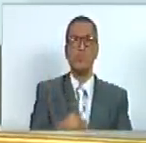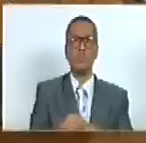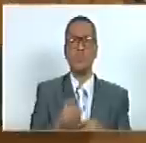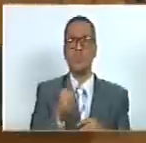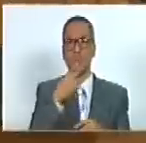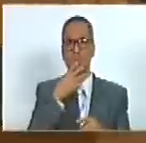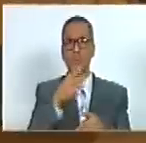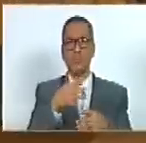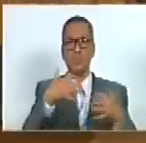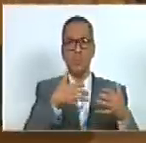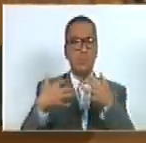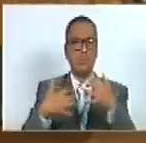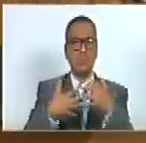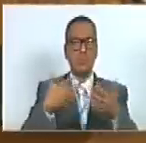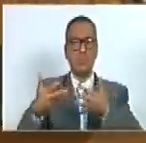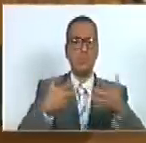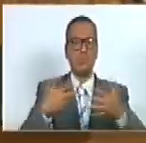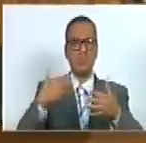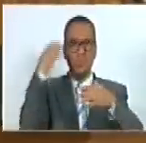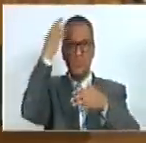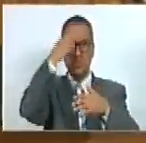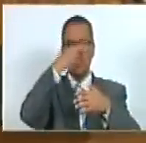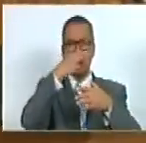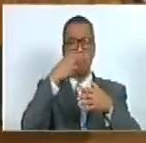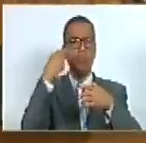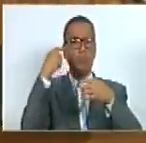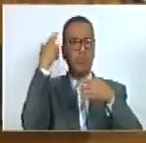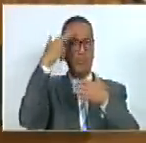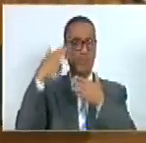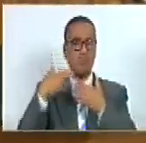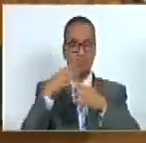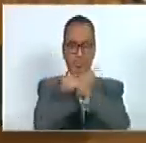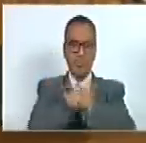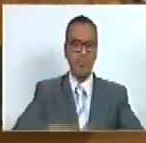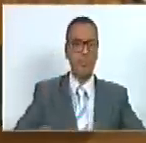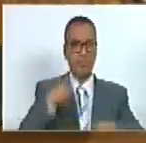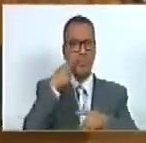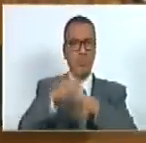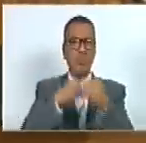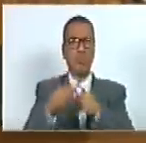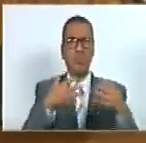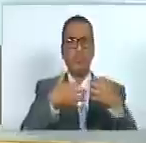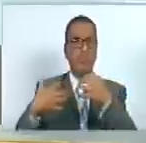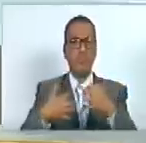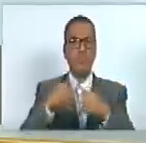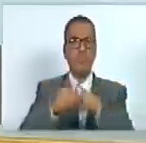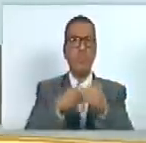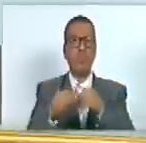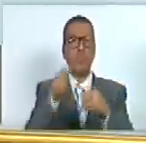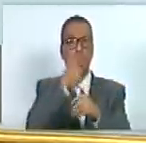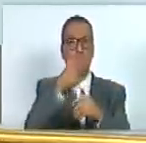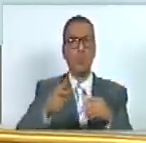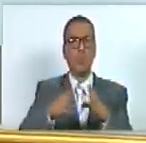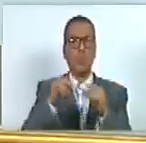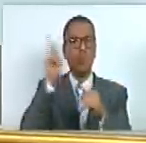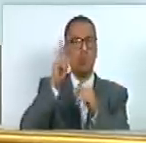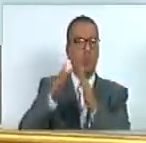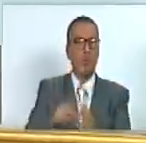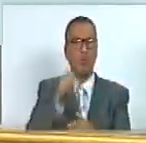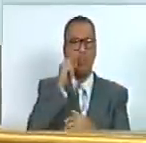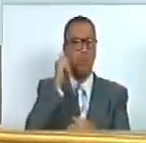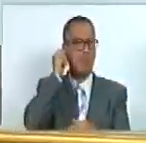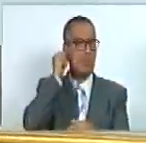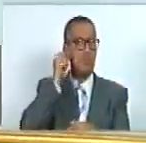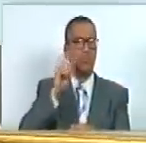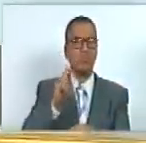efectivos o batallas militares las que se libran, sino que es una guerra donde las víctimas son todas las venezolanas y